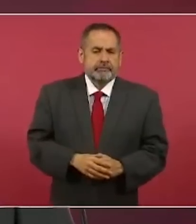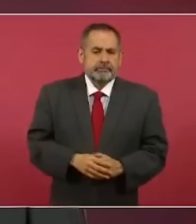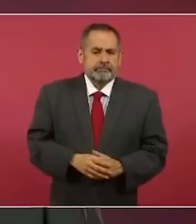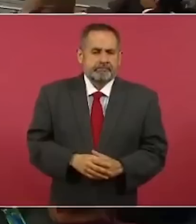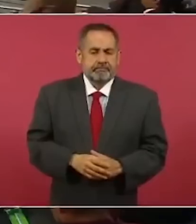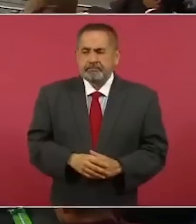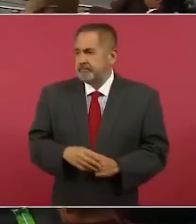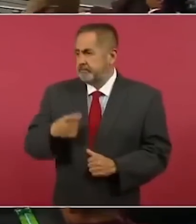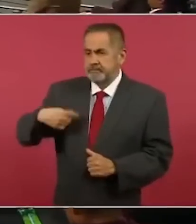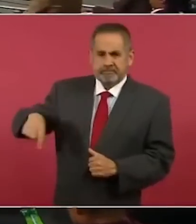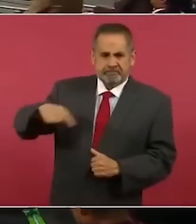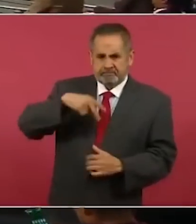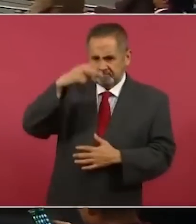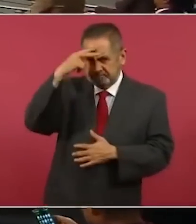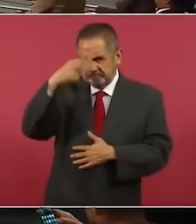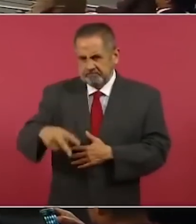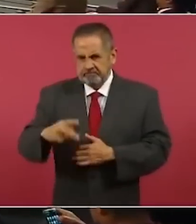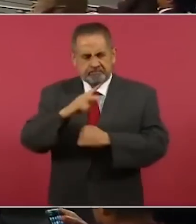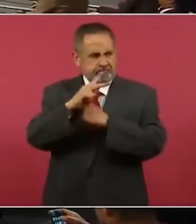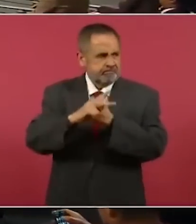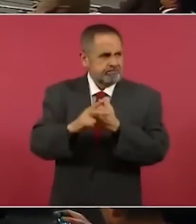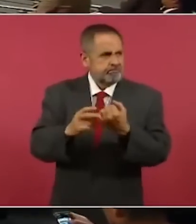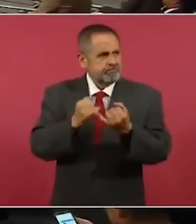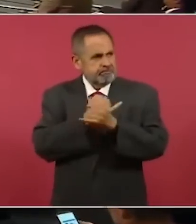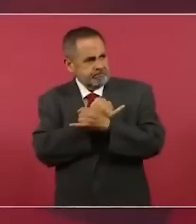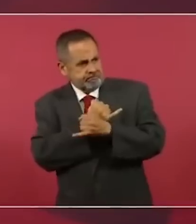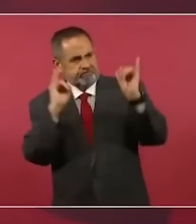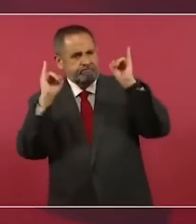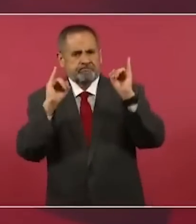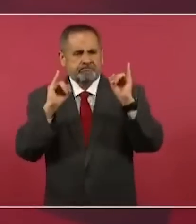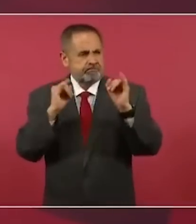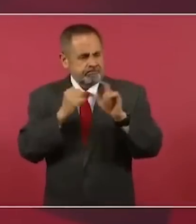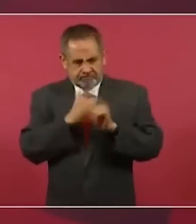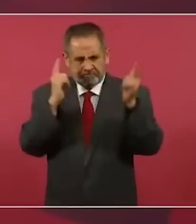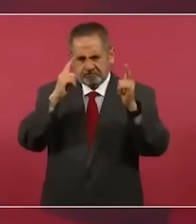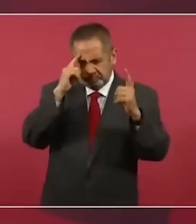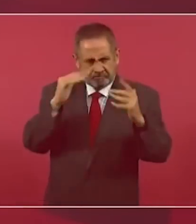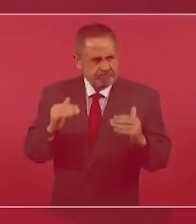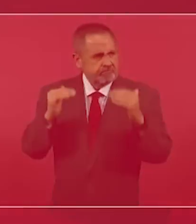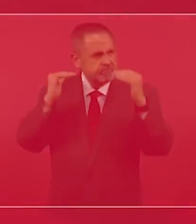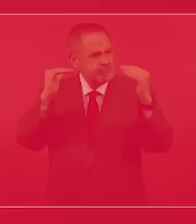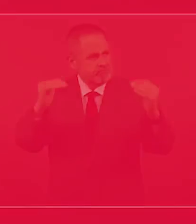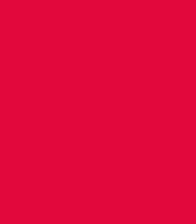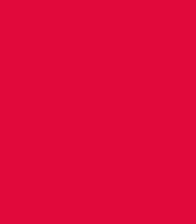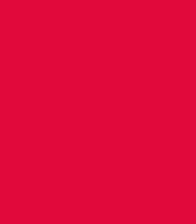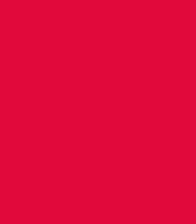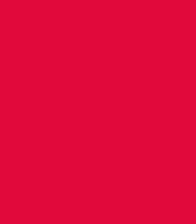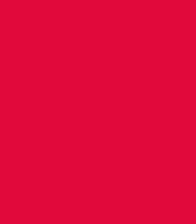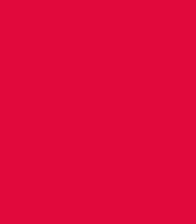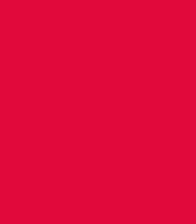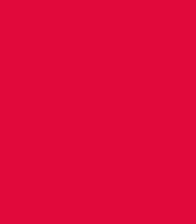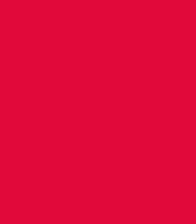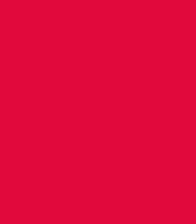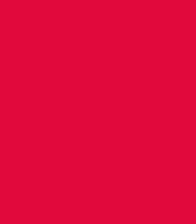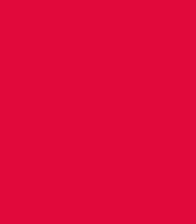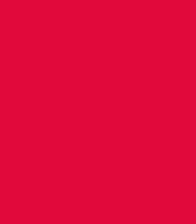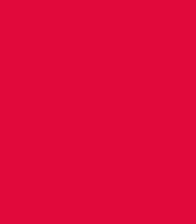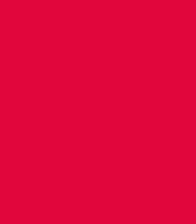México es un país independiente, libre, soberano.